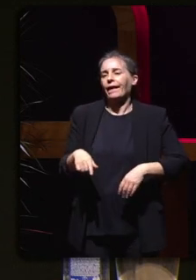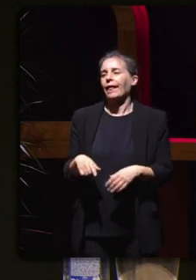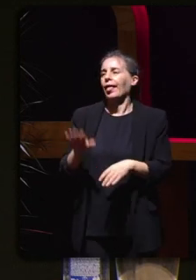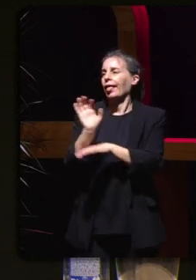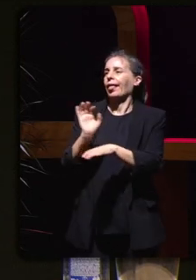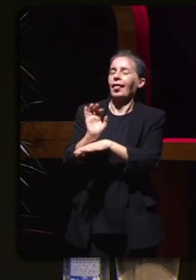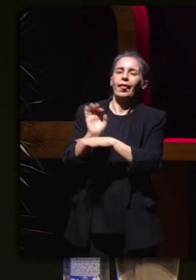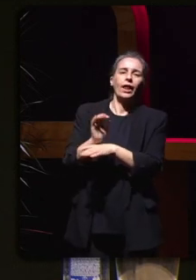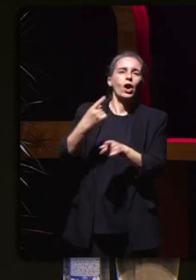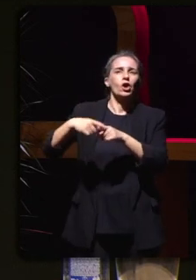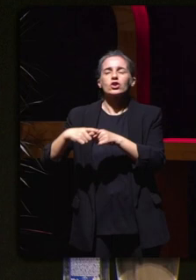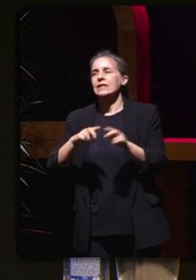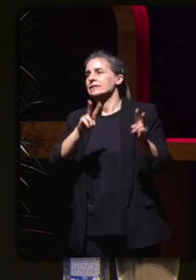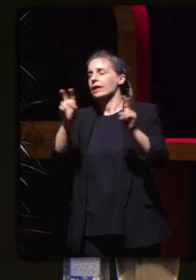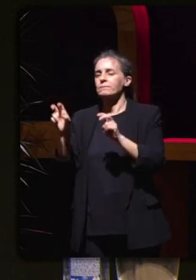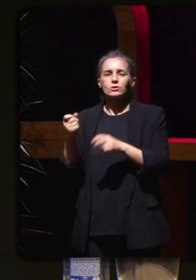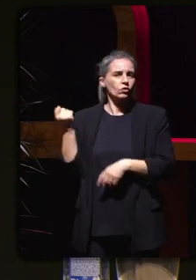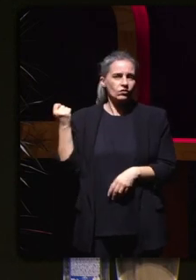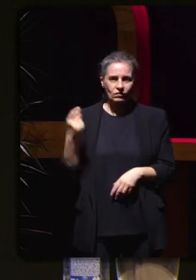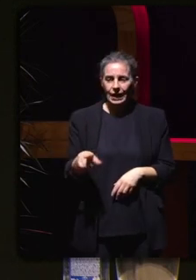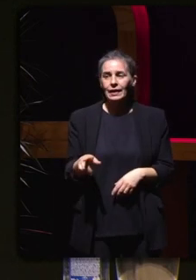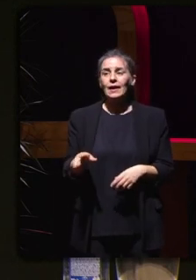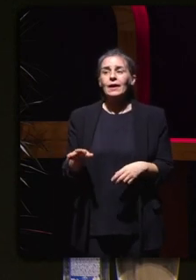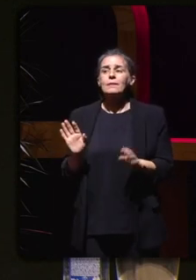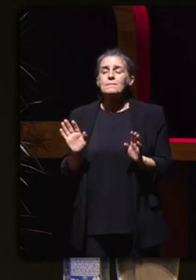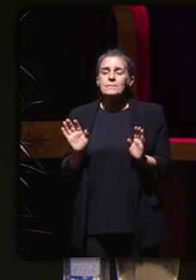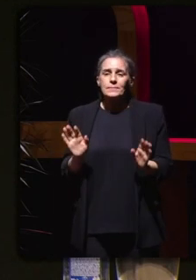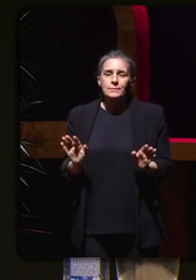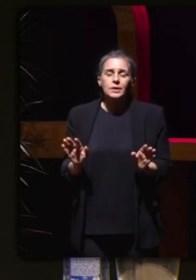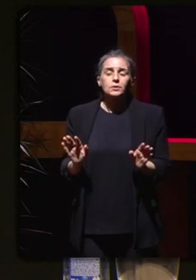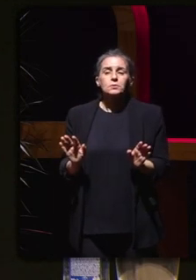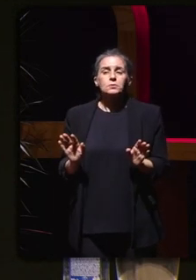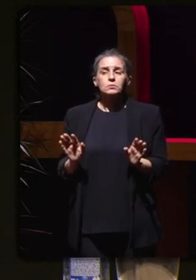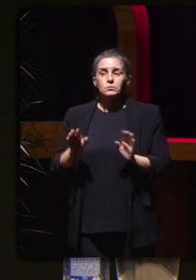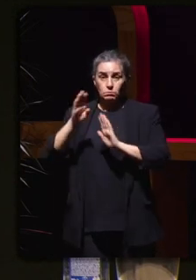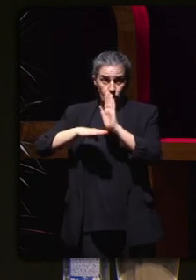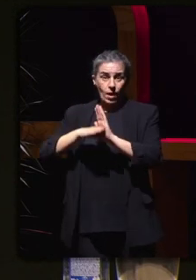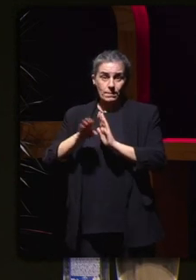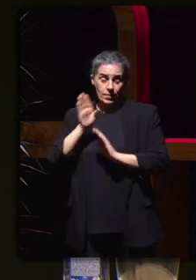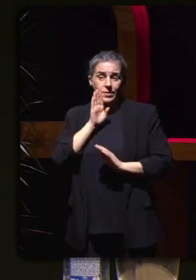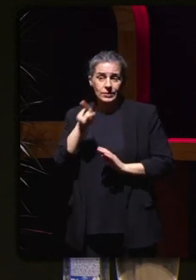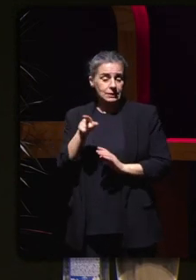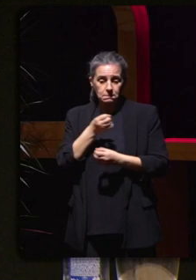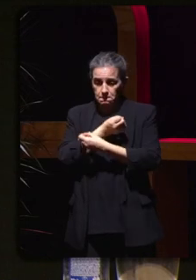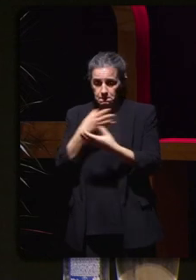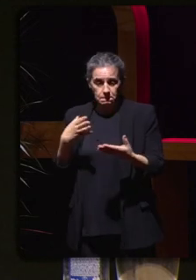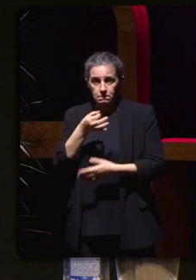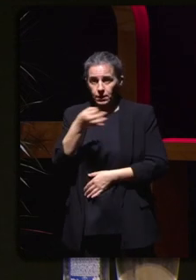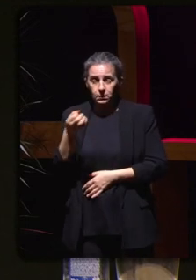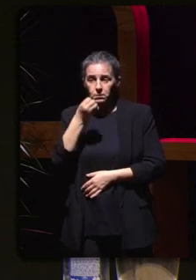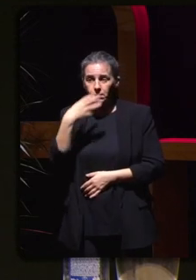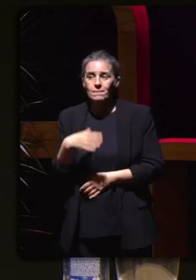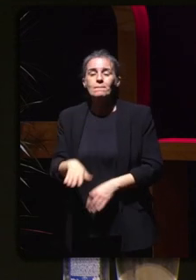sobre ese asunto Me parece que el tono era el que tenía que ser pero sí que creo